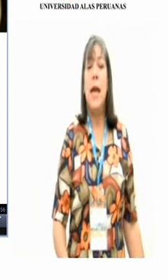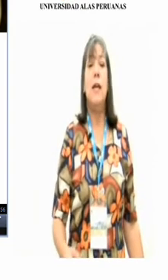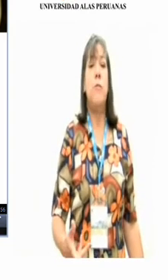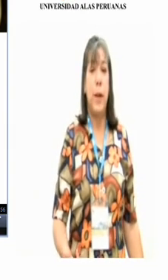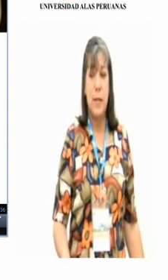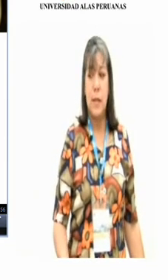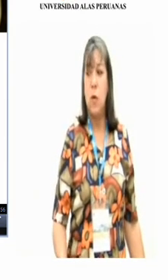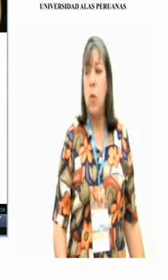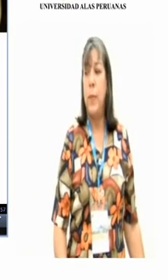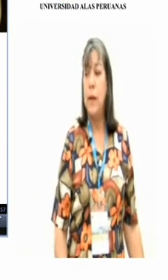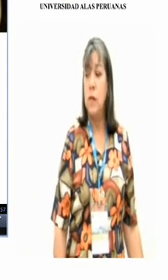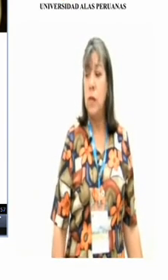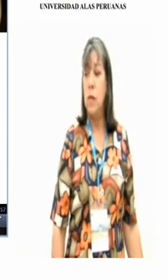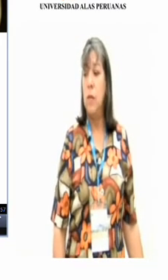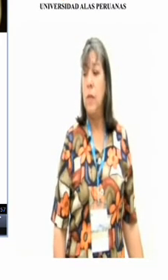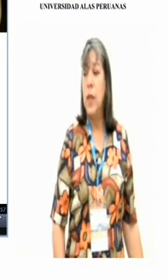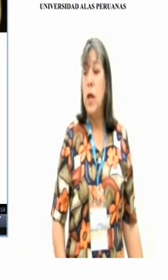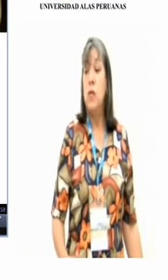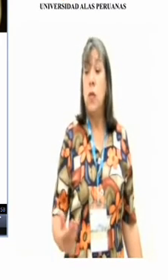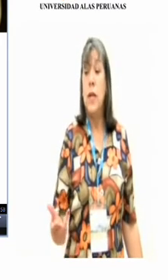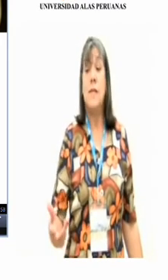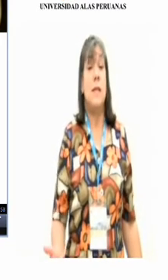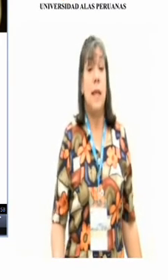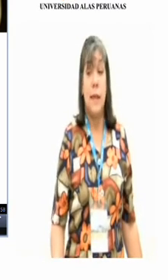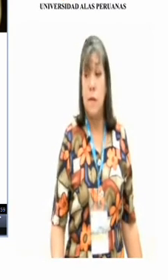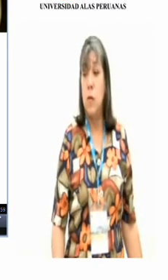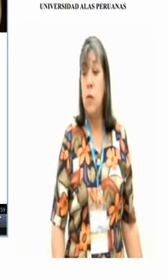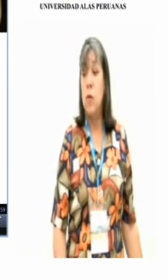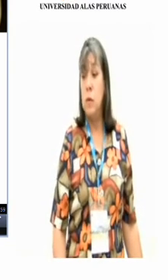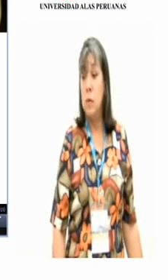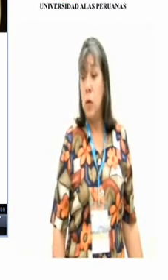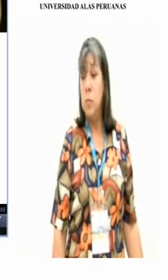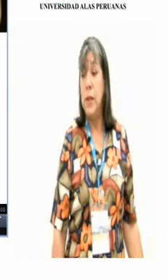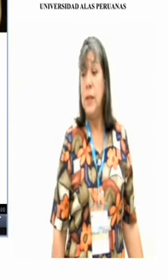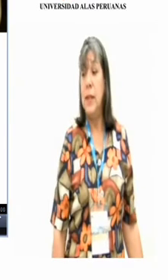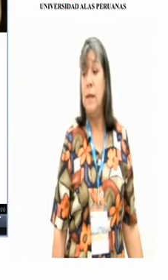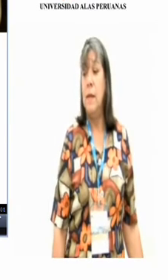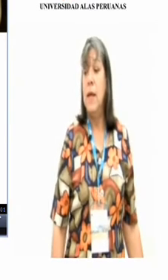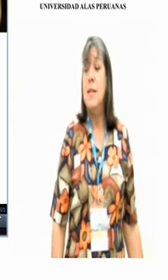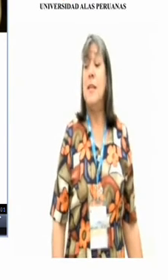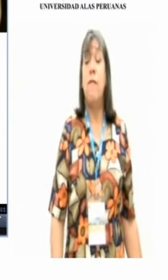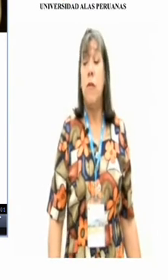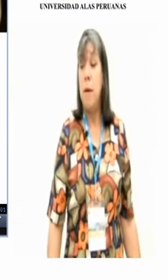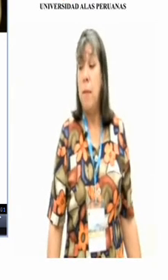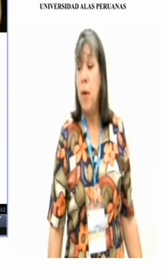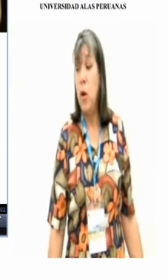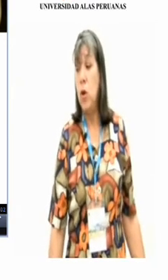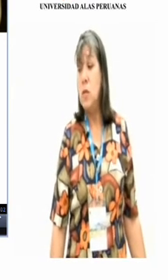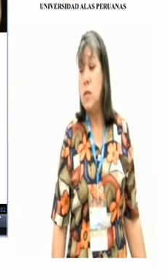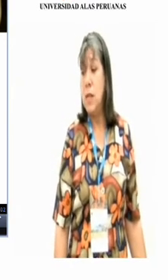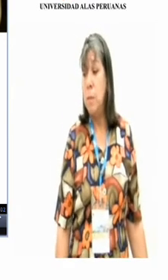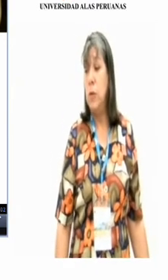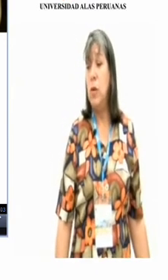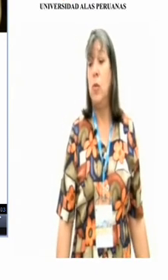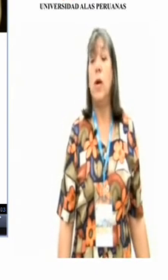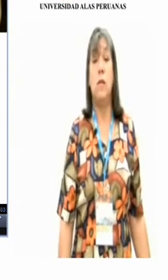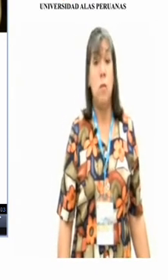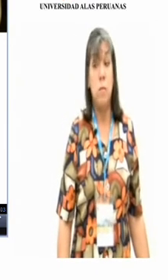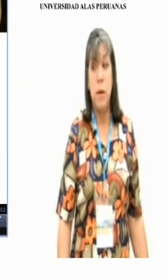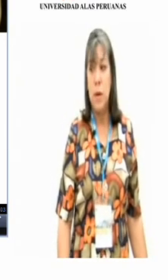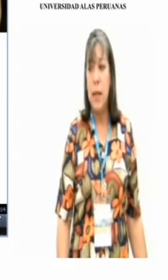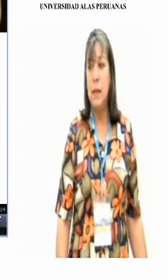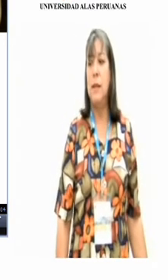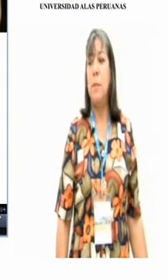responsabilidad, expresa cooperación, sus necesidades son comprendidas, se forma bajo el concepto